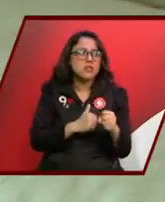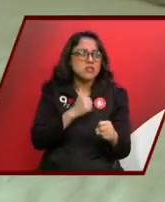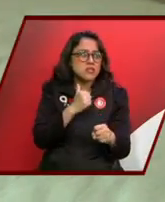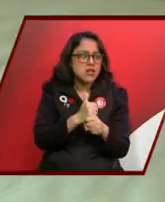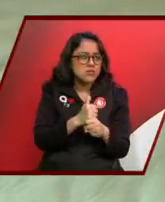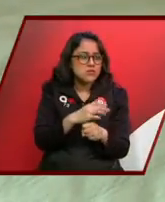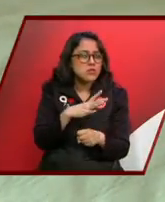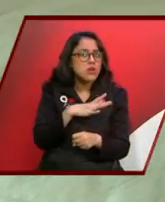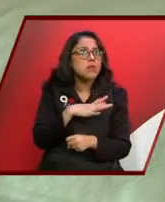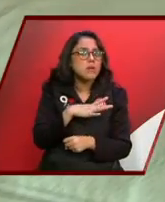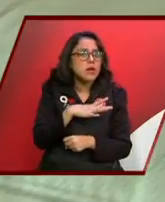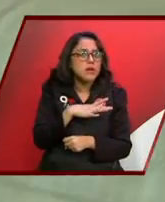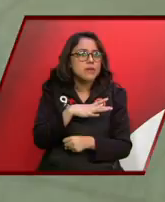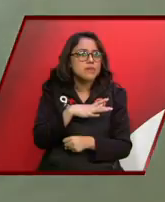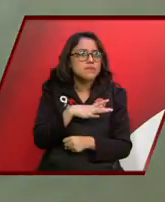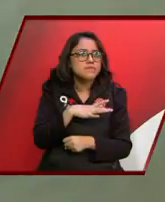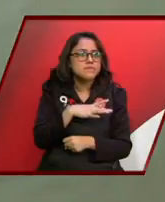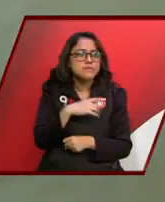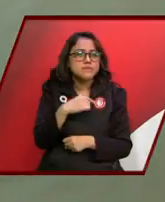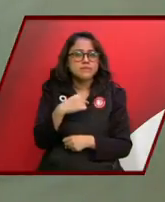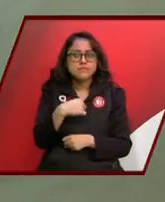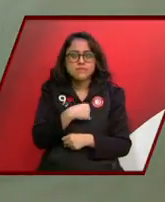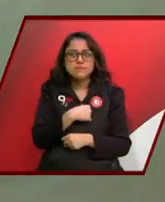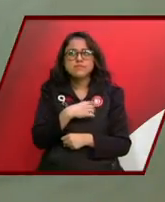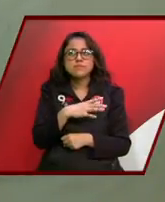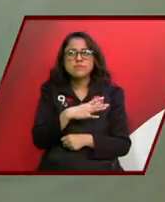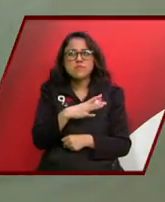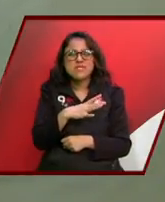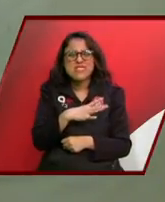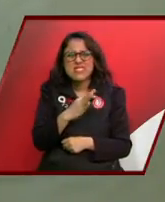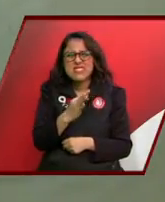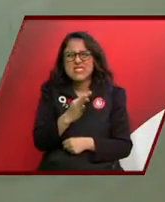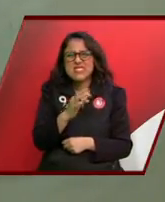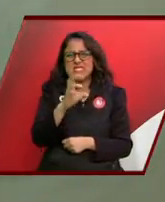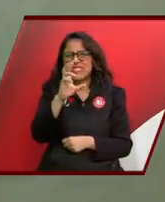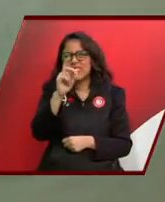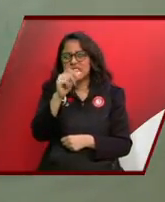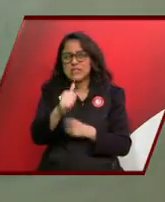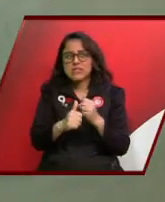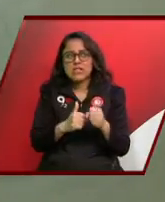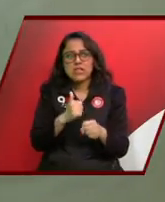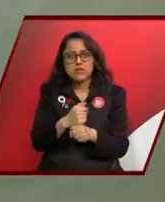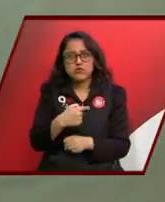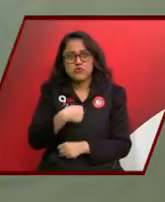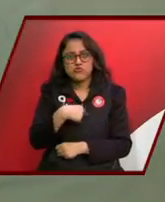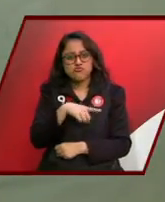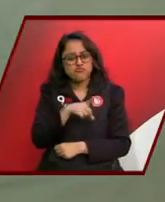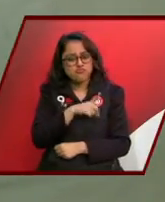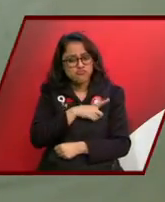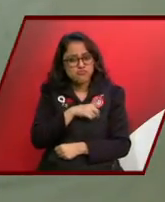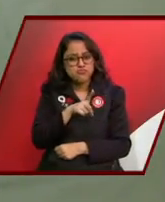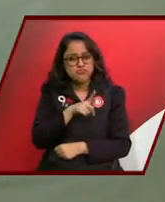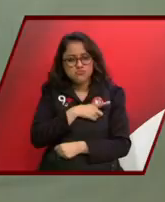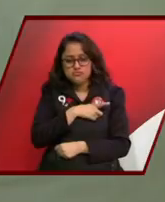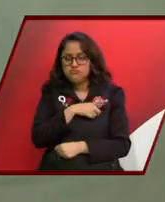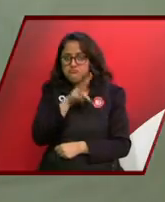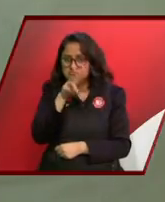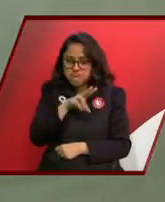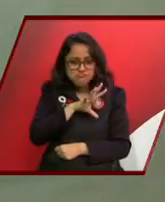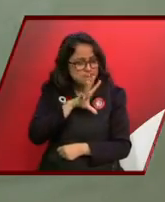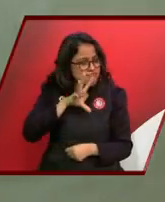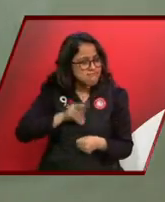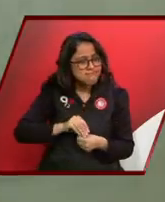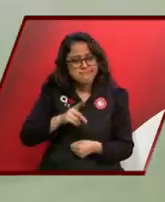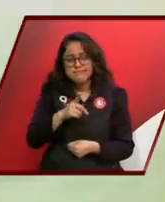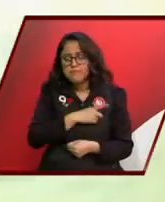y pues tengo casi casi 30 años de estar solo completamente completamente